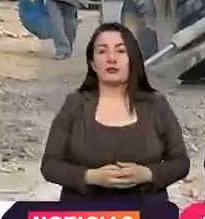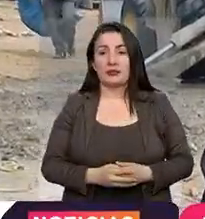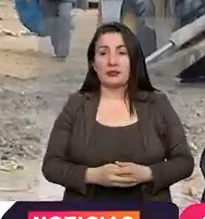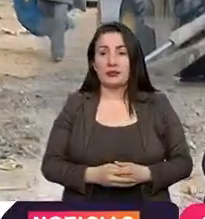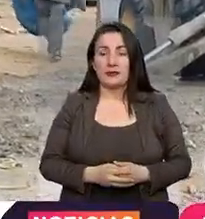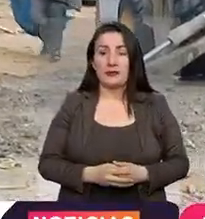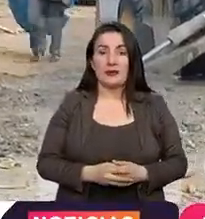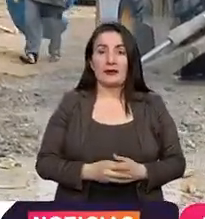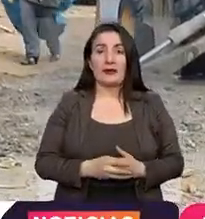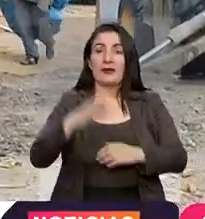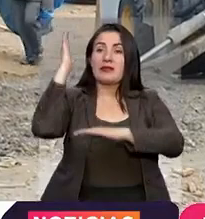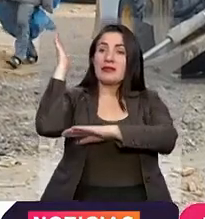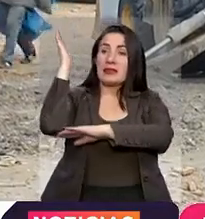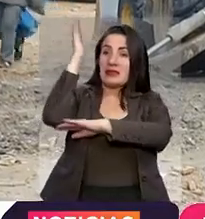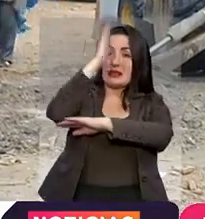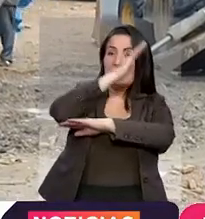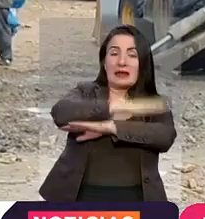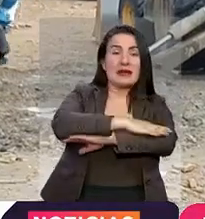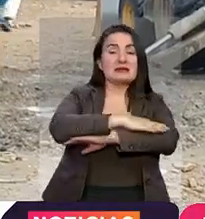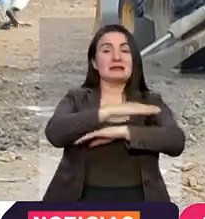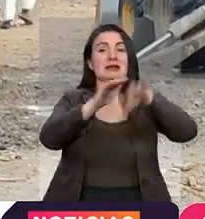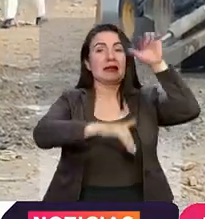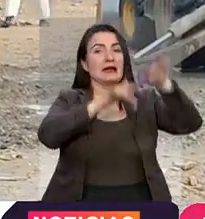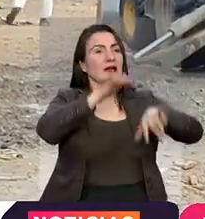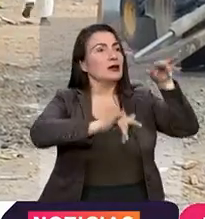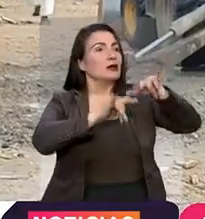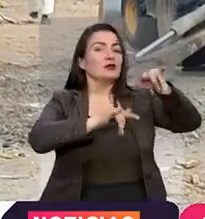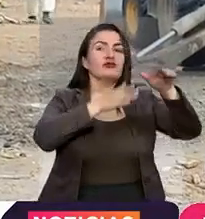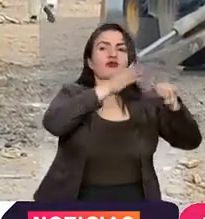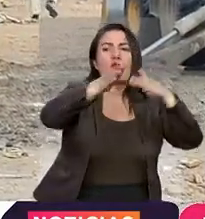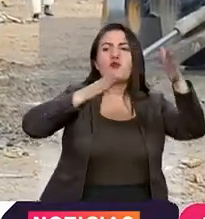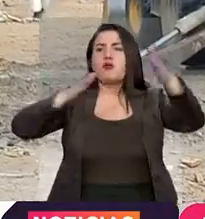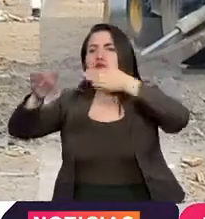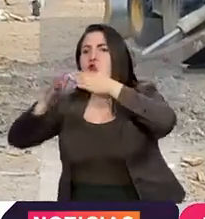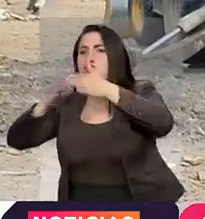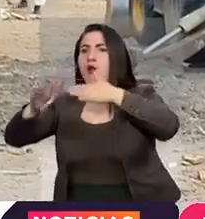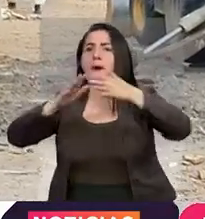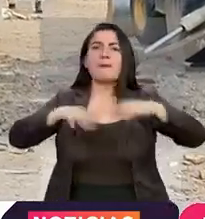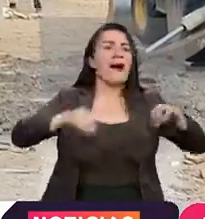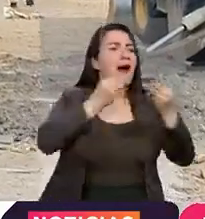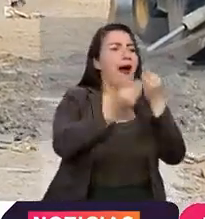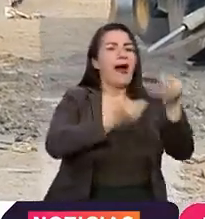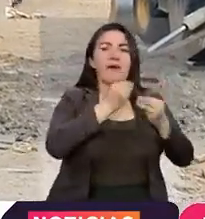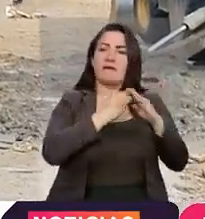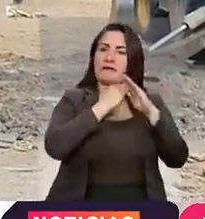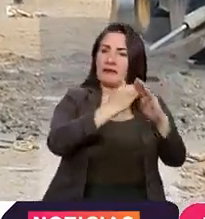Durante todo el día, la Secretaría de Infraestructura estará realizando un dragado en la quebrada para evitar más emergencias.